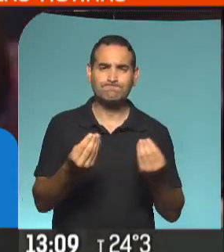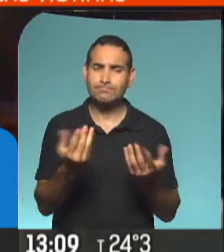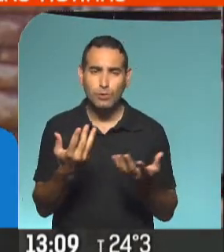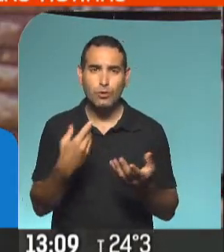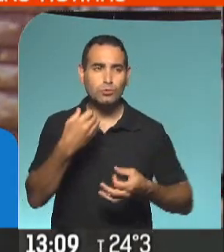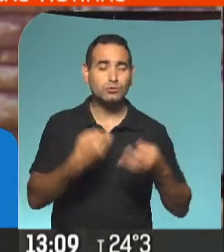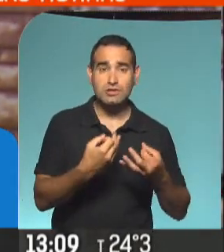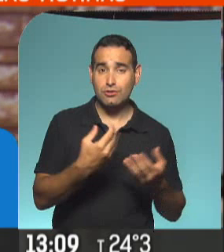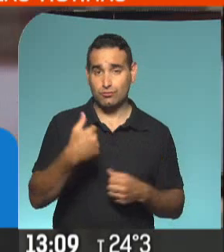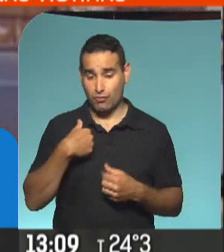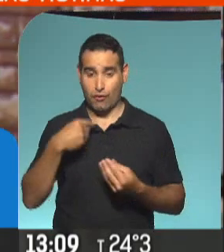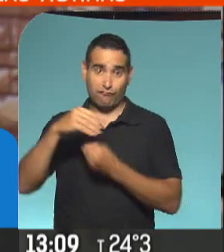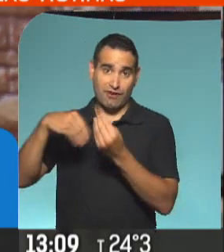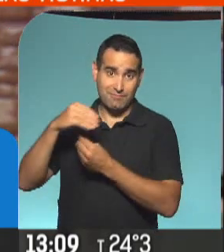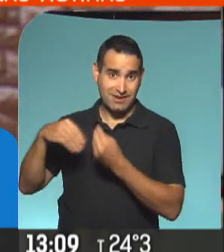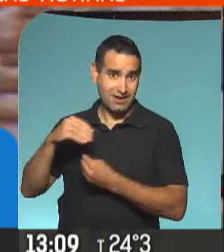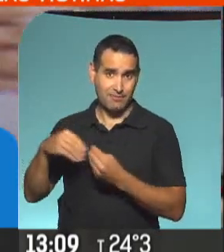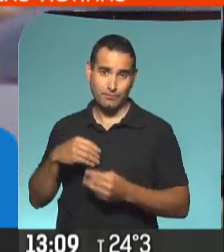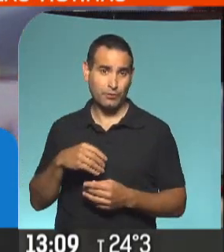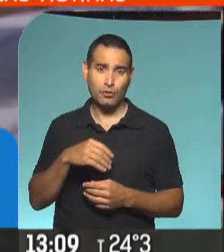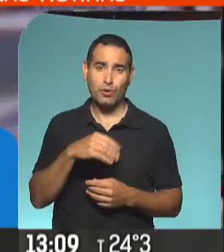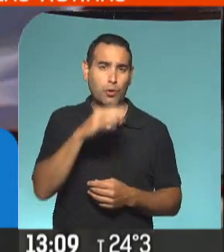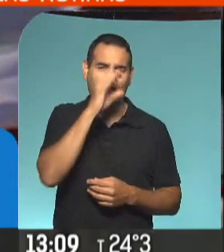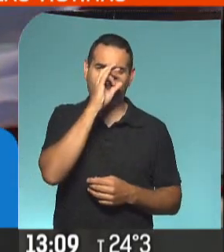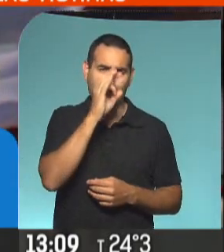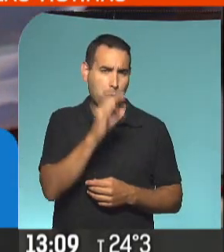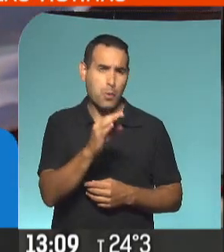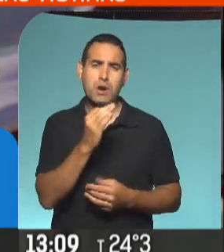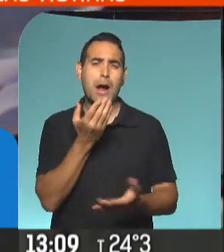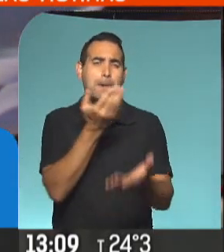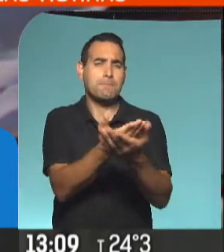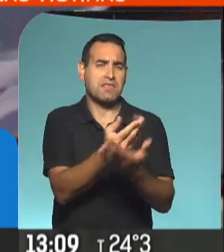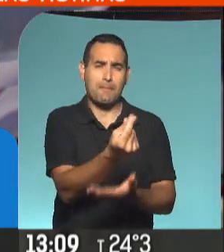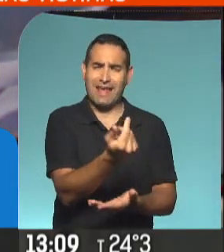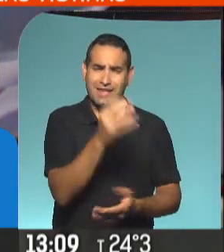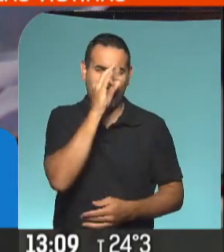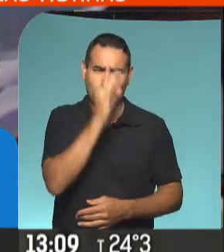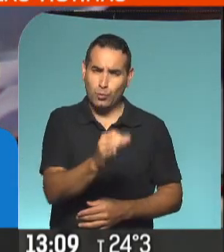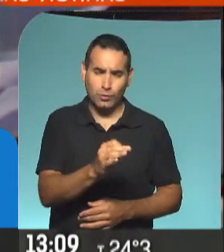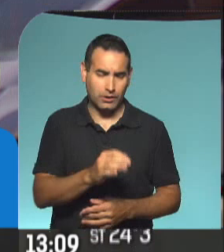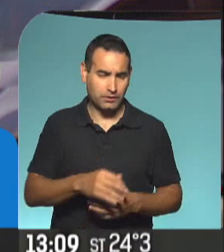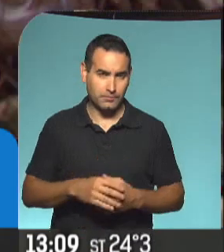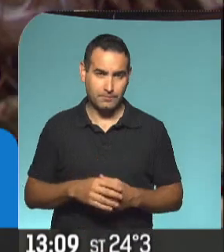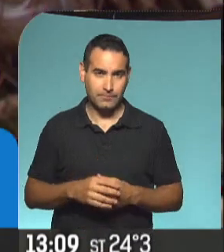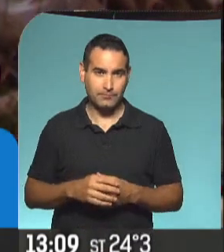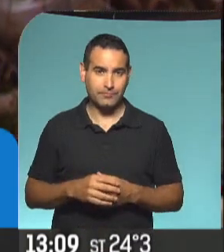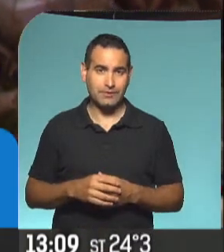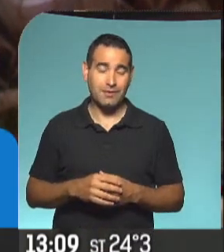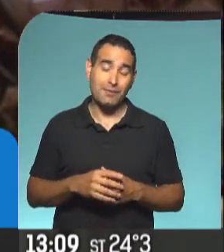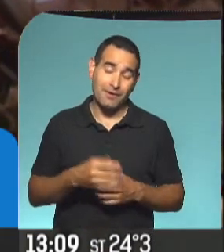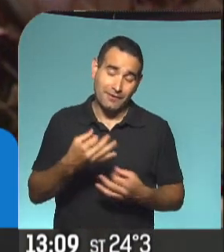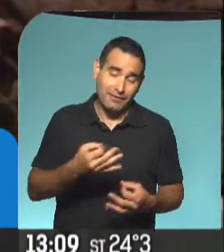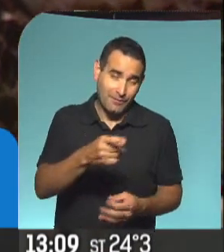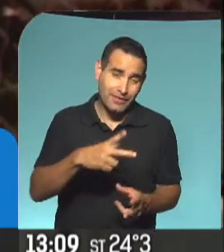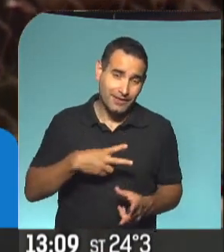Quien te habla y las familias que yo represento, jamás hicimos un planteo de tipo económico, jamás. Pero también es cierto lo que